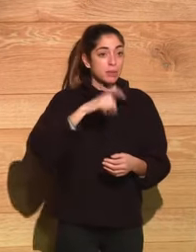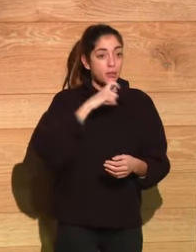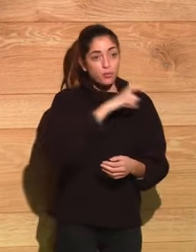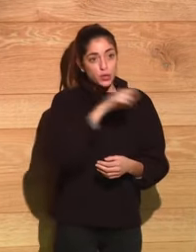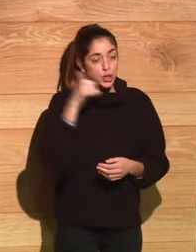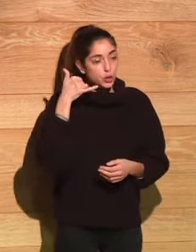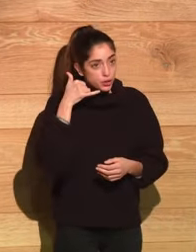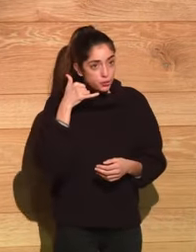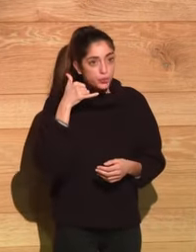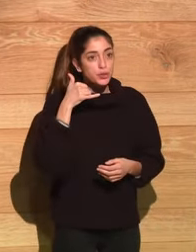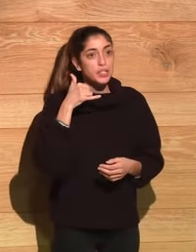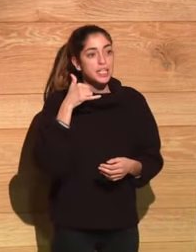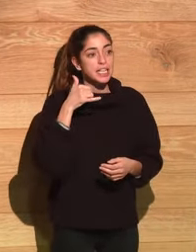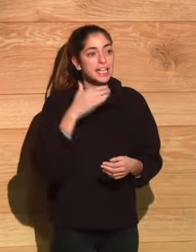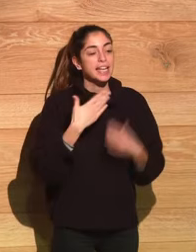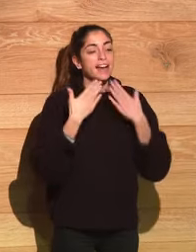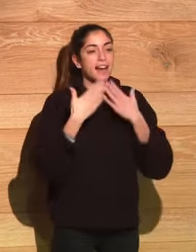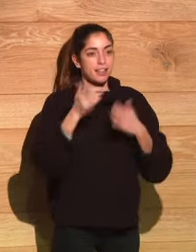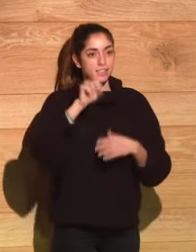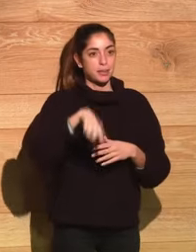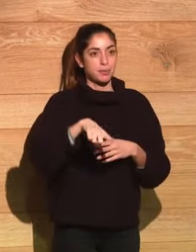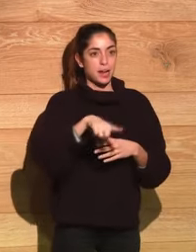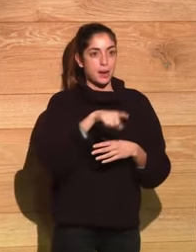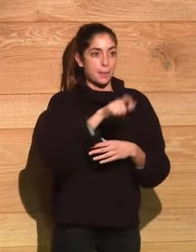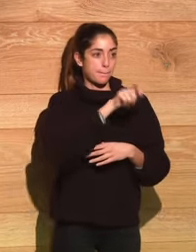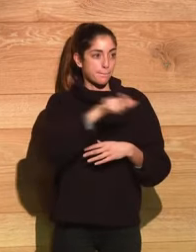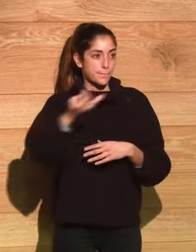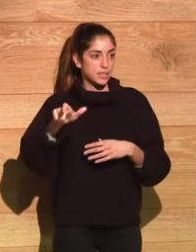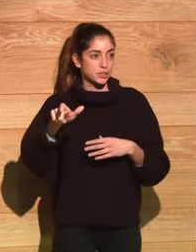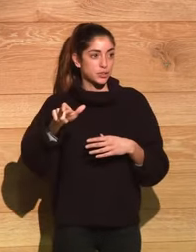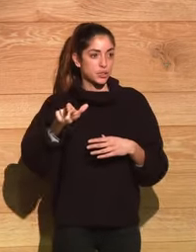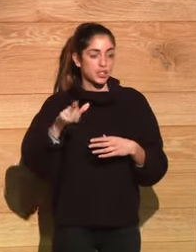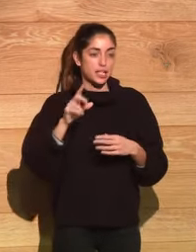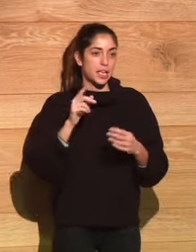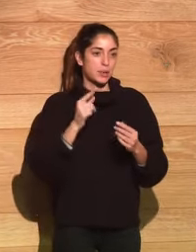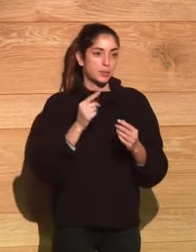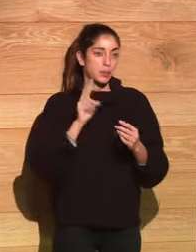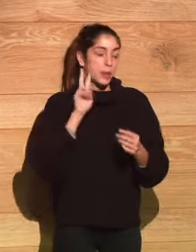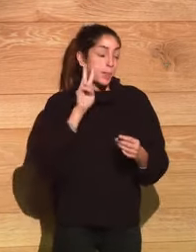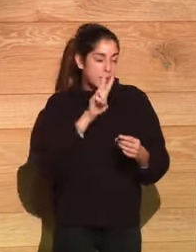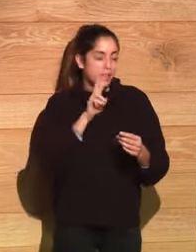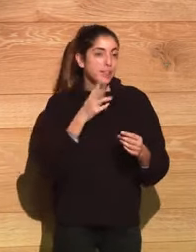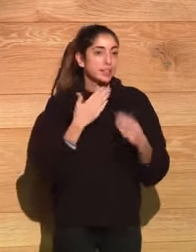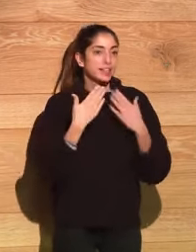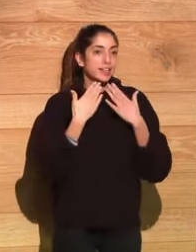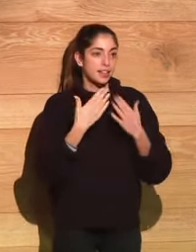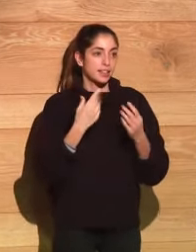Telefónica. Y muchas gracias también a todos los que nos estáis viendo y nos verán